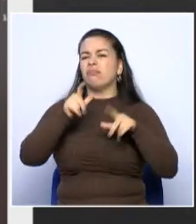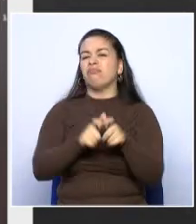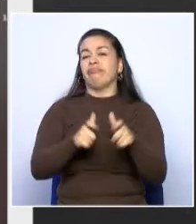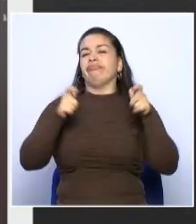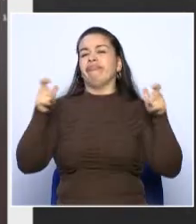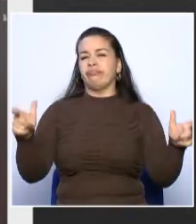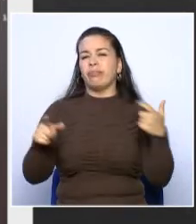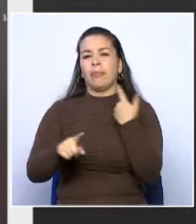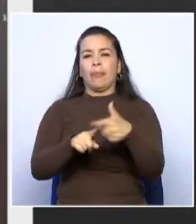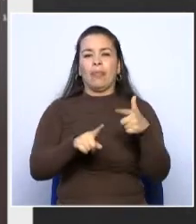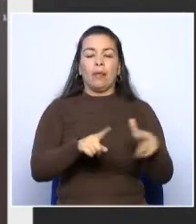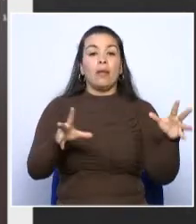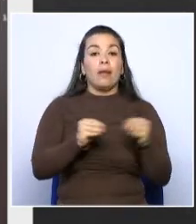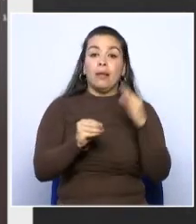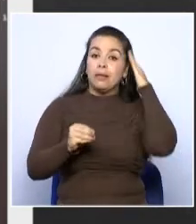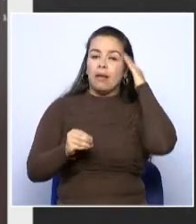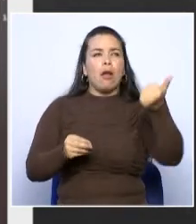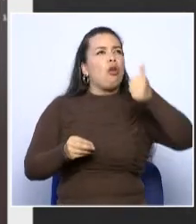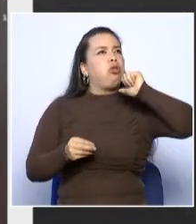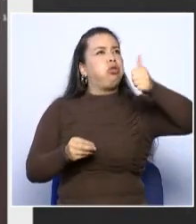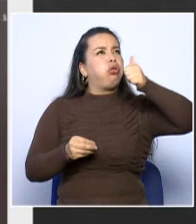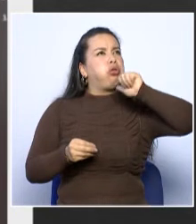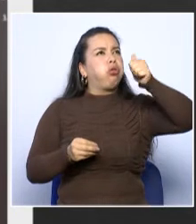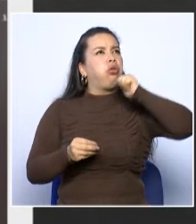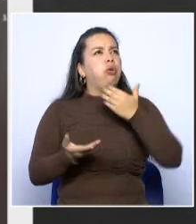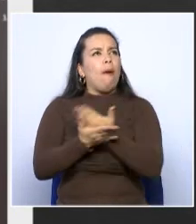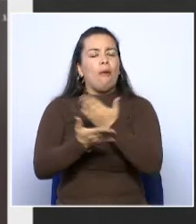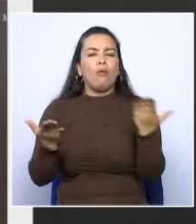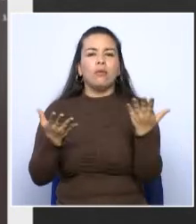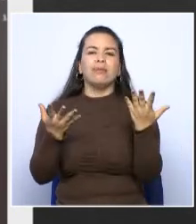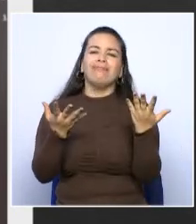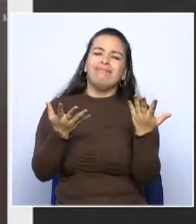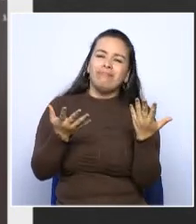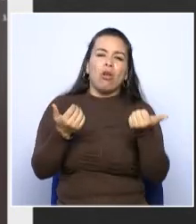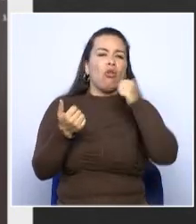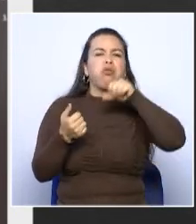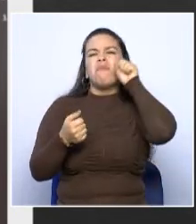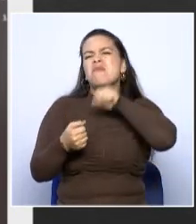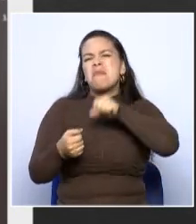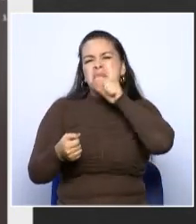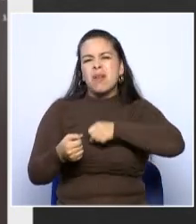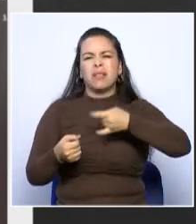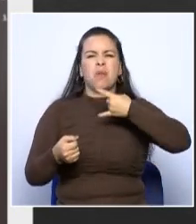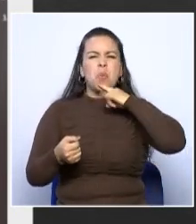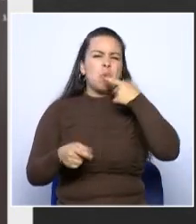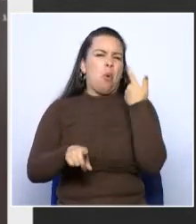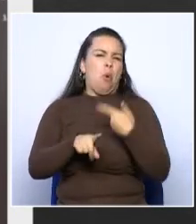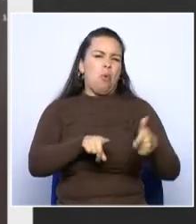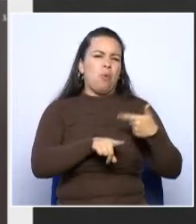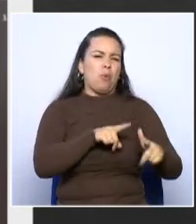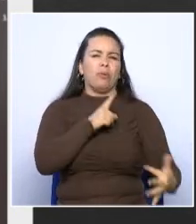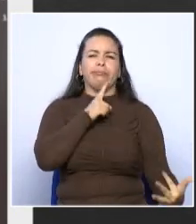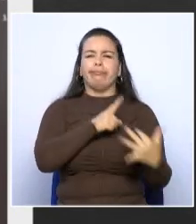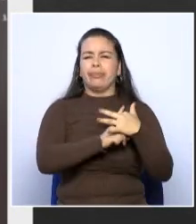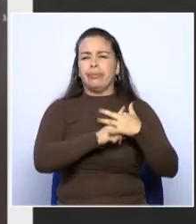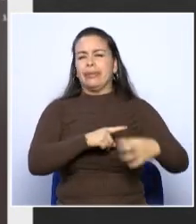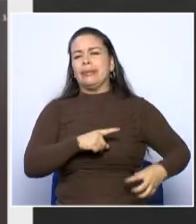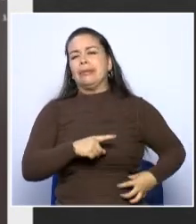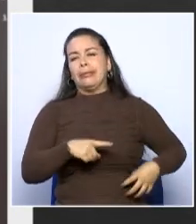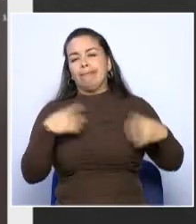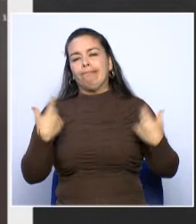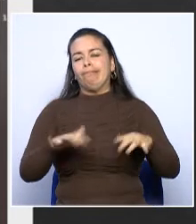estos casos. Además, el consumo de alcohol aunado a todas estas características de comportamiento nos lleva a